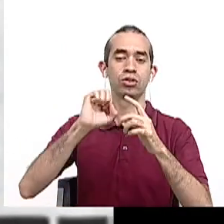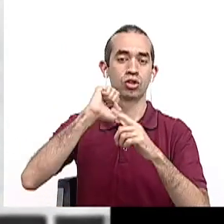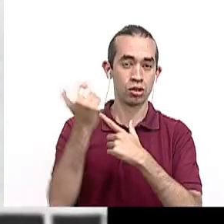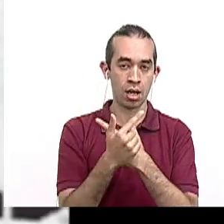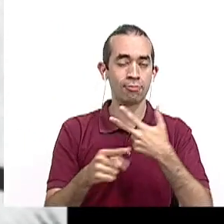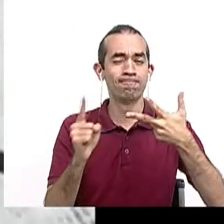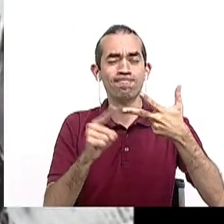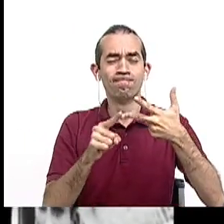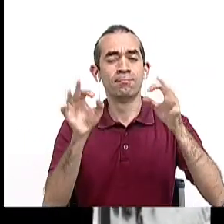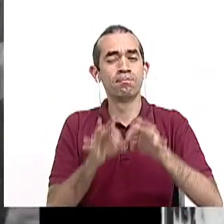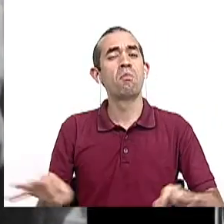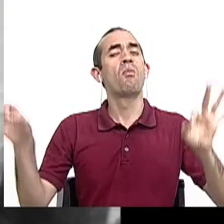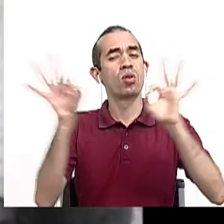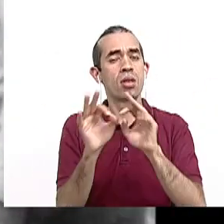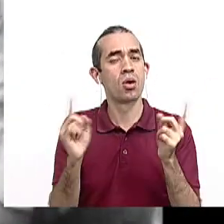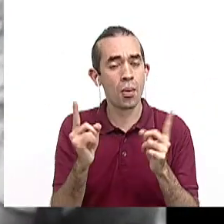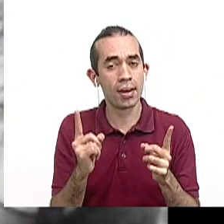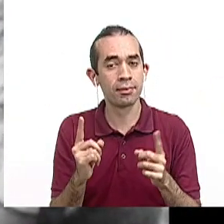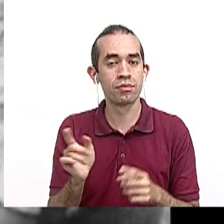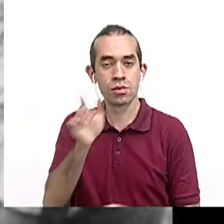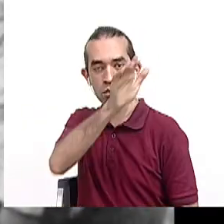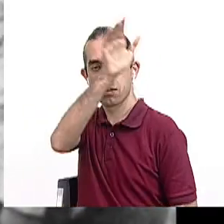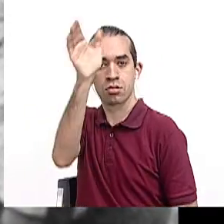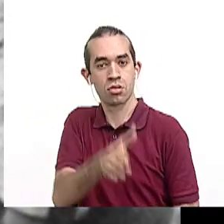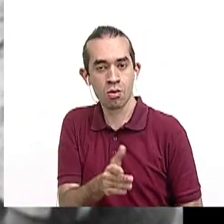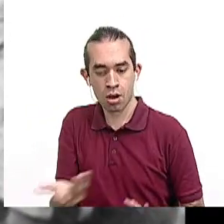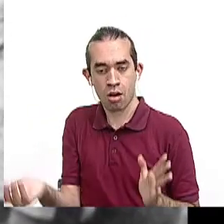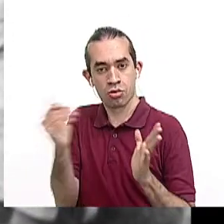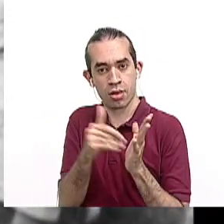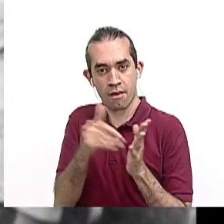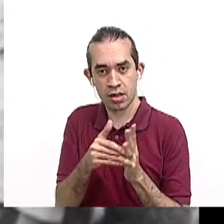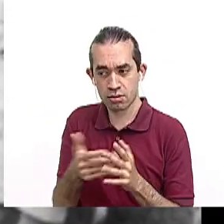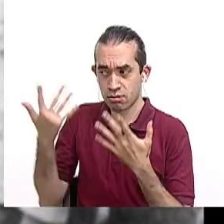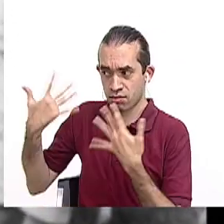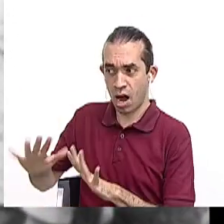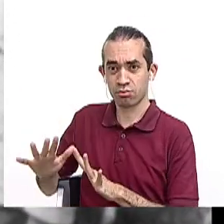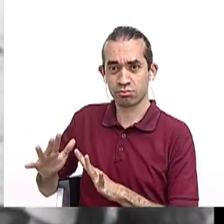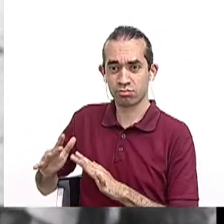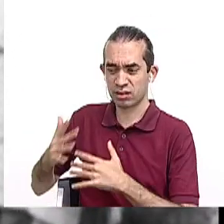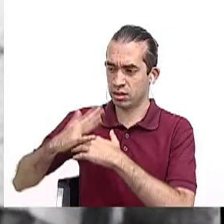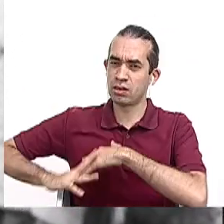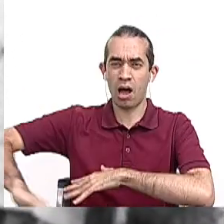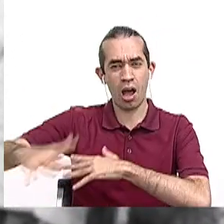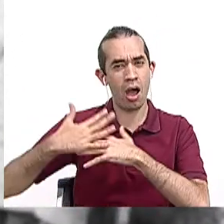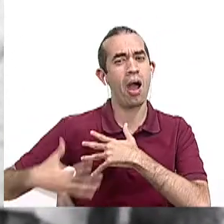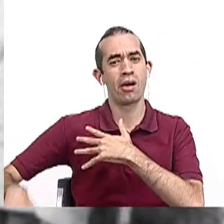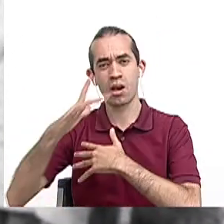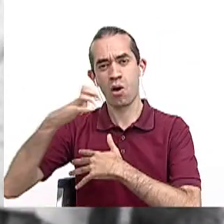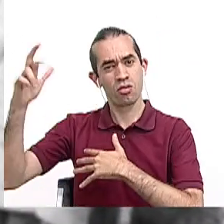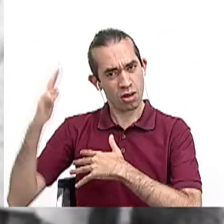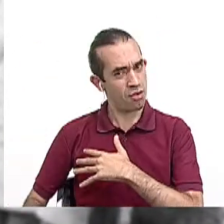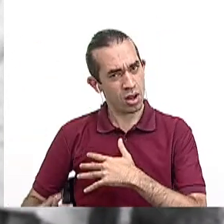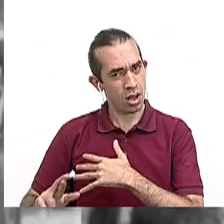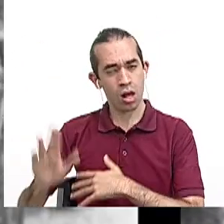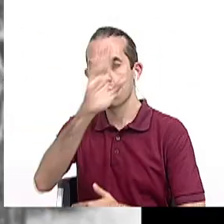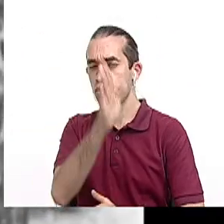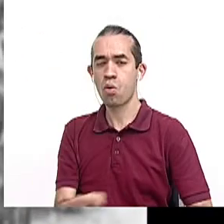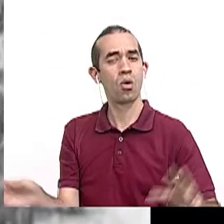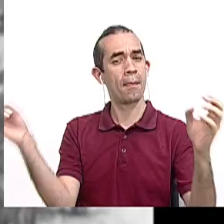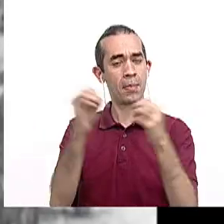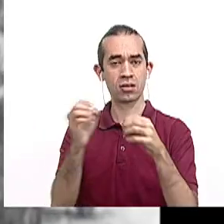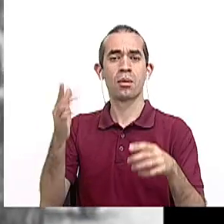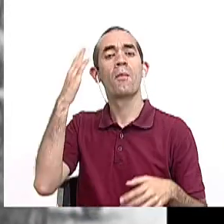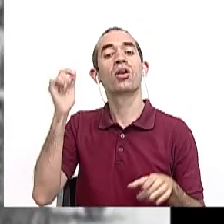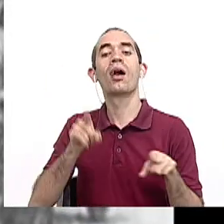más importante quizás es que nunca debemos repetir el capítulo histórico en el que la sangre costarricense fue derramada entre hermanas